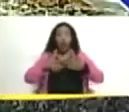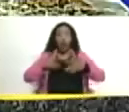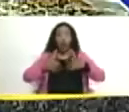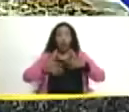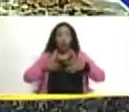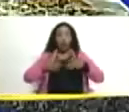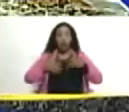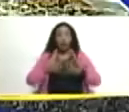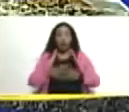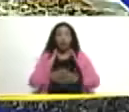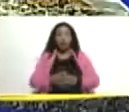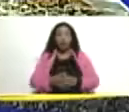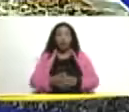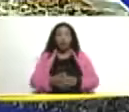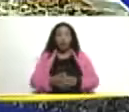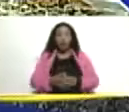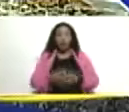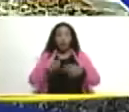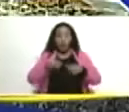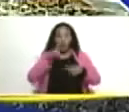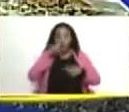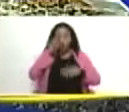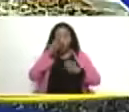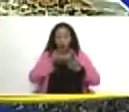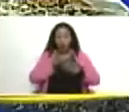este año inolvidable, 2023.